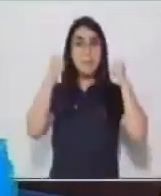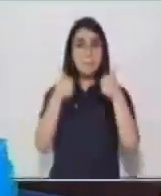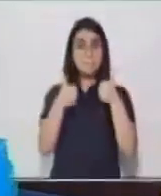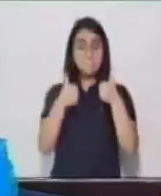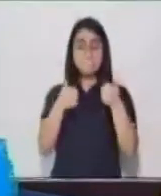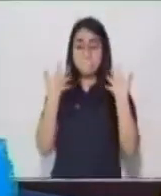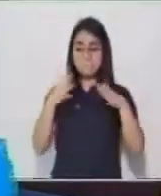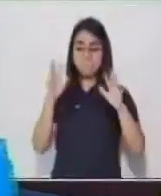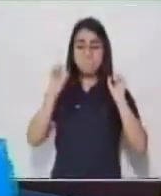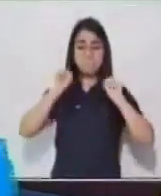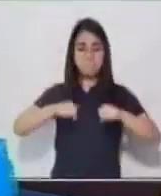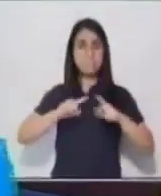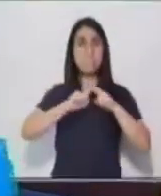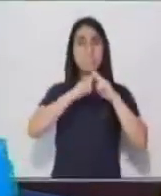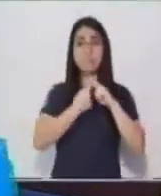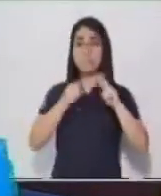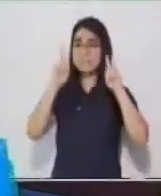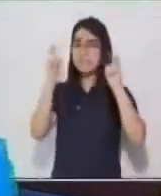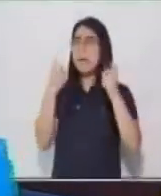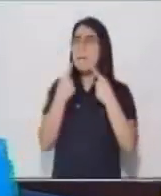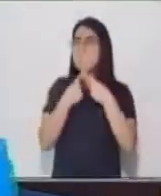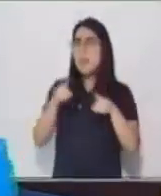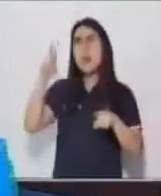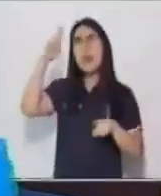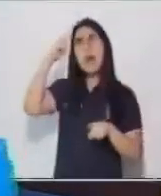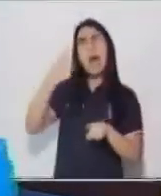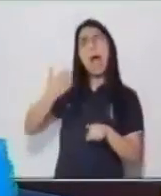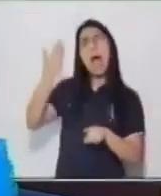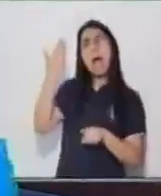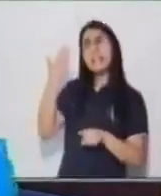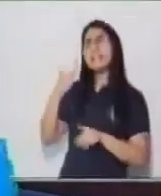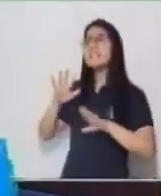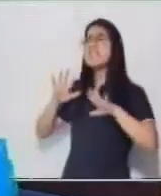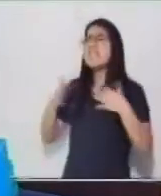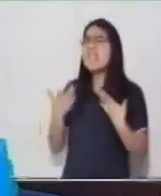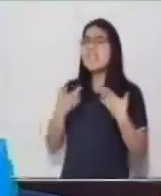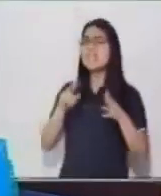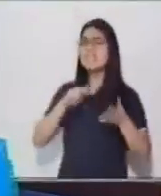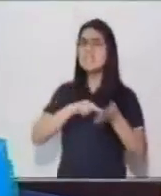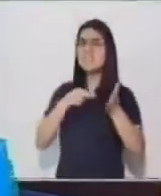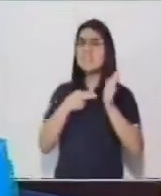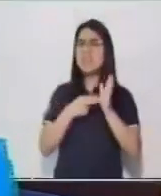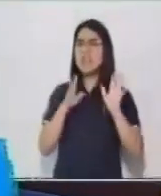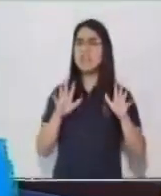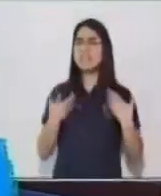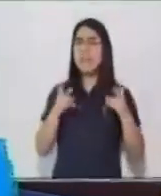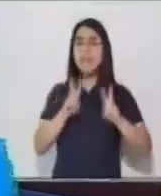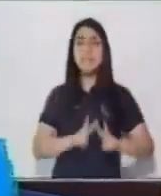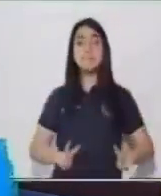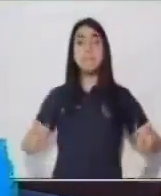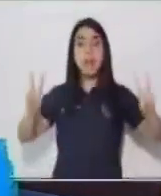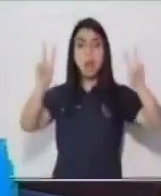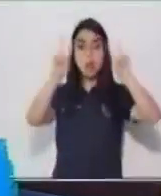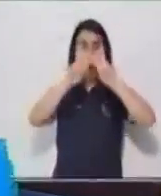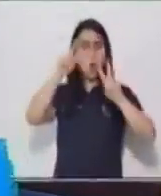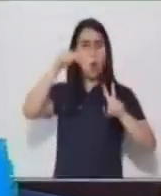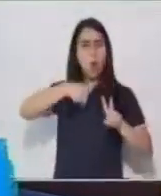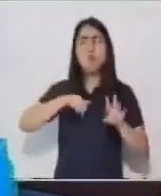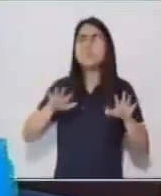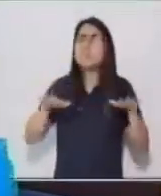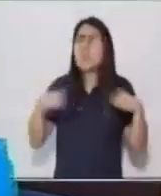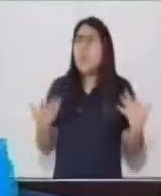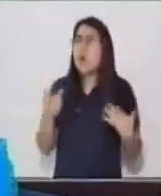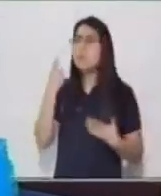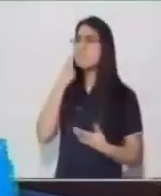iniciar con el tema principal del día, vamos a recordar el valor de este día y hoy vamos a hablar del valor de la